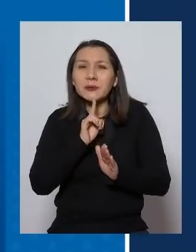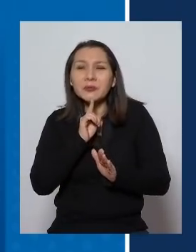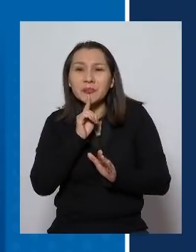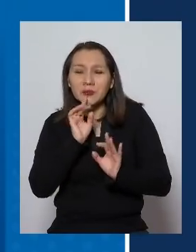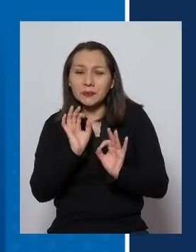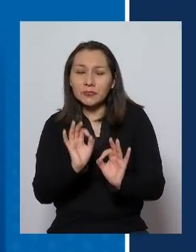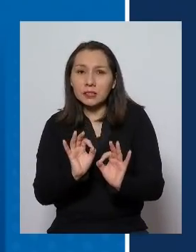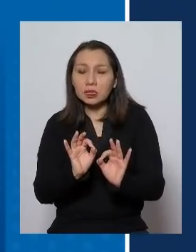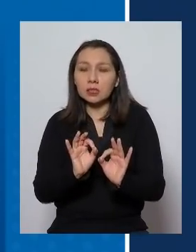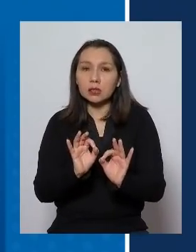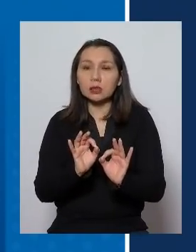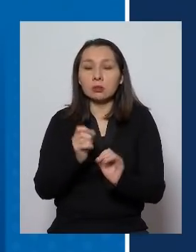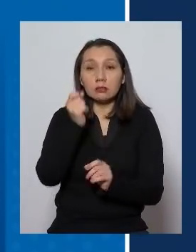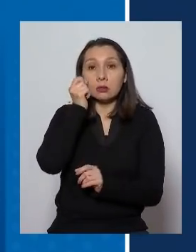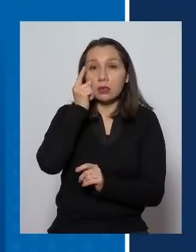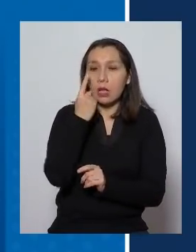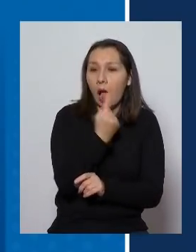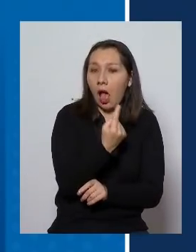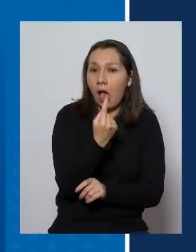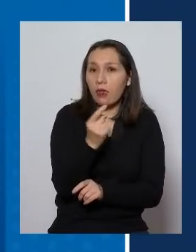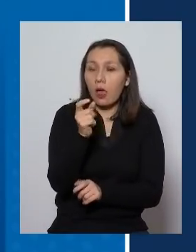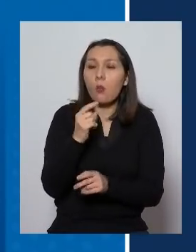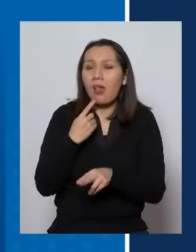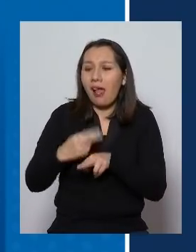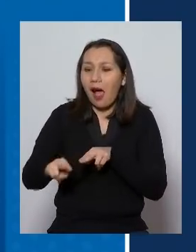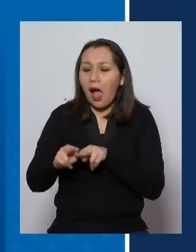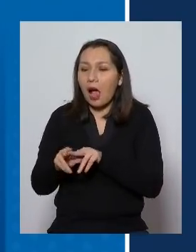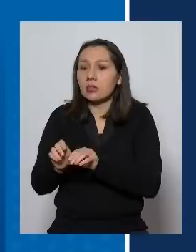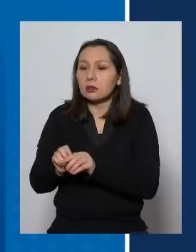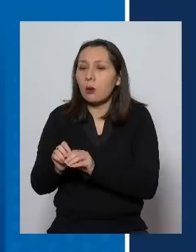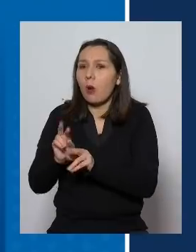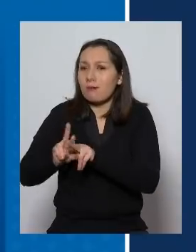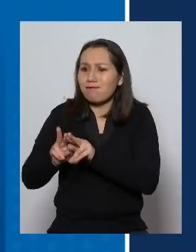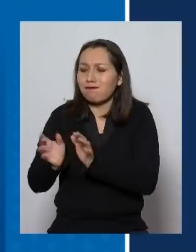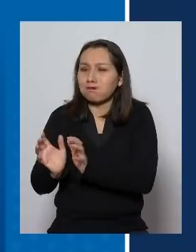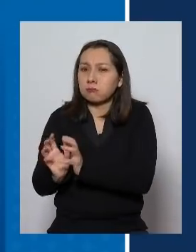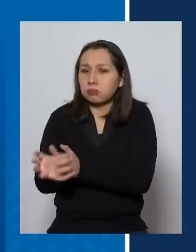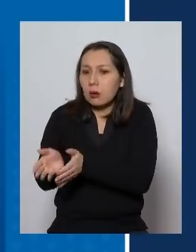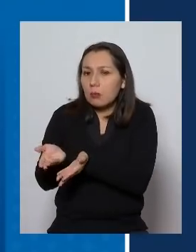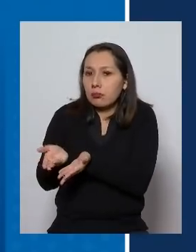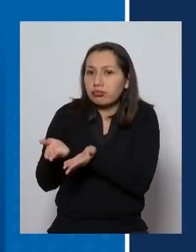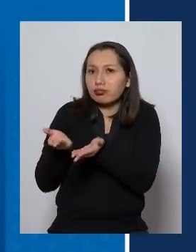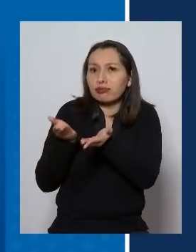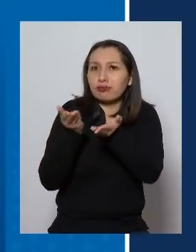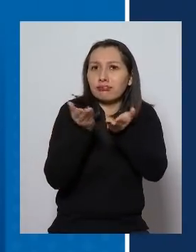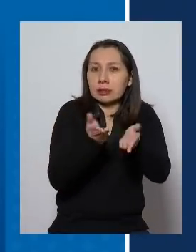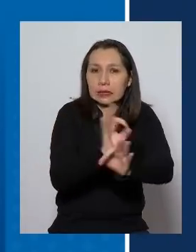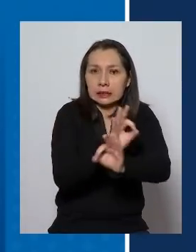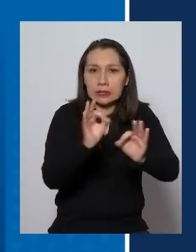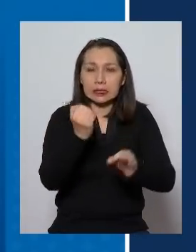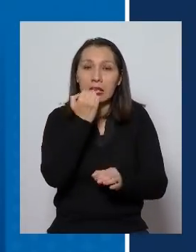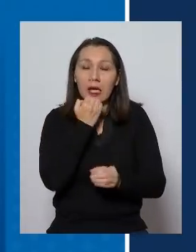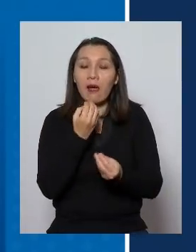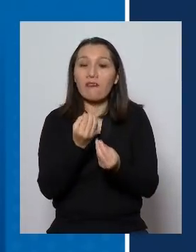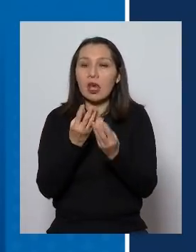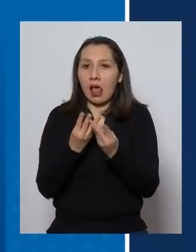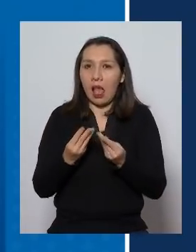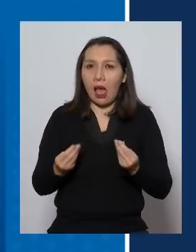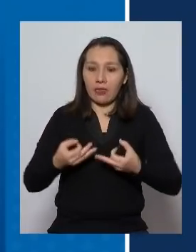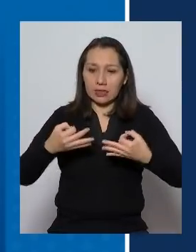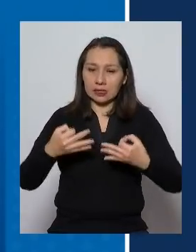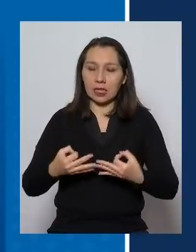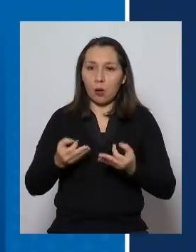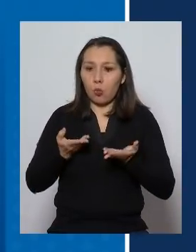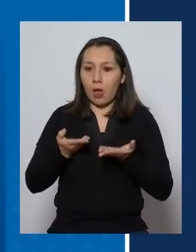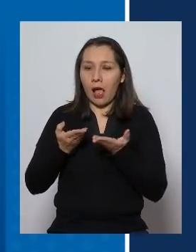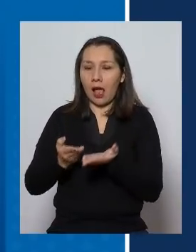minuciosamente tomado en cuenta cada uno de los pasos para no cometer ningún tipo de error, beneficiando la calidad y la seguridad